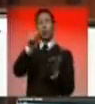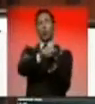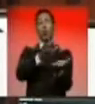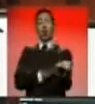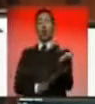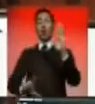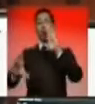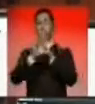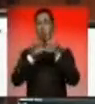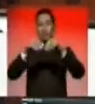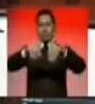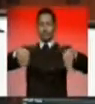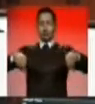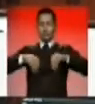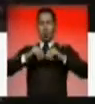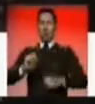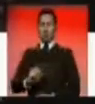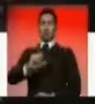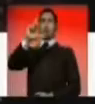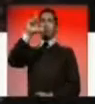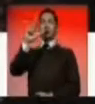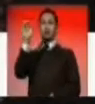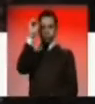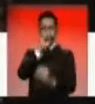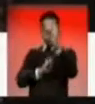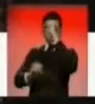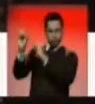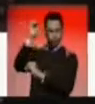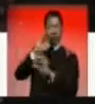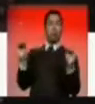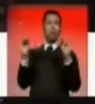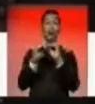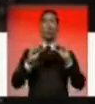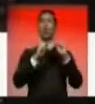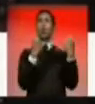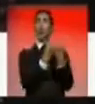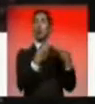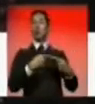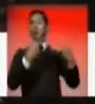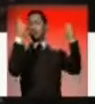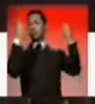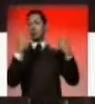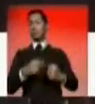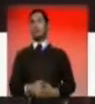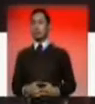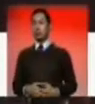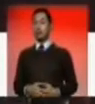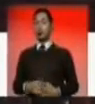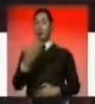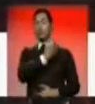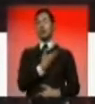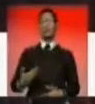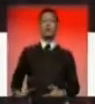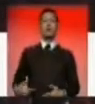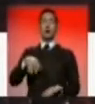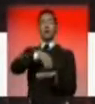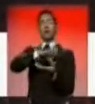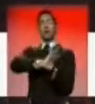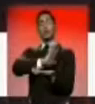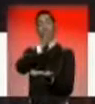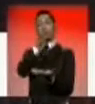para evitar la especulación de la tierra suma observaciones de la oposición y el oficialismo. Esta vez la presidenta de la Asamblea